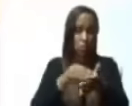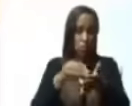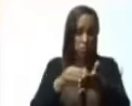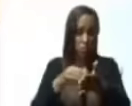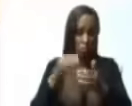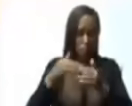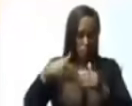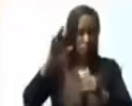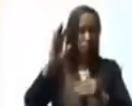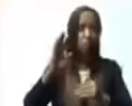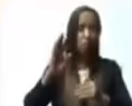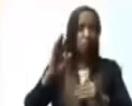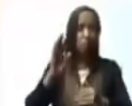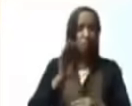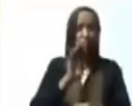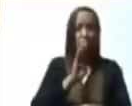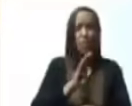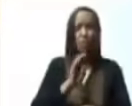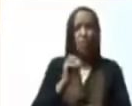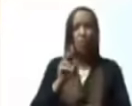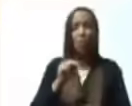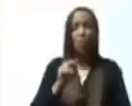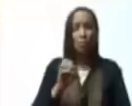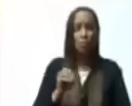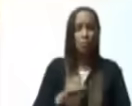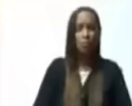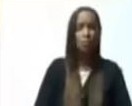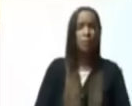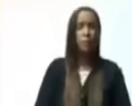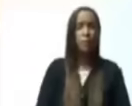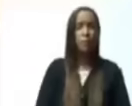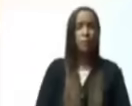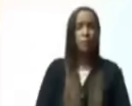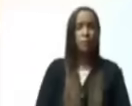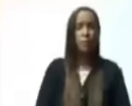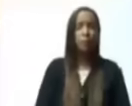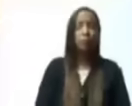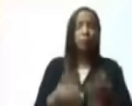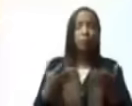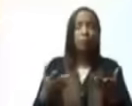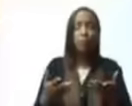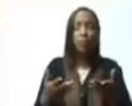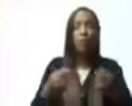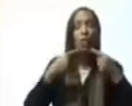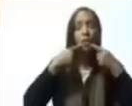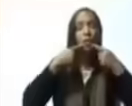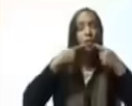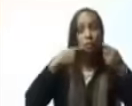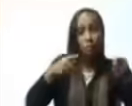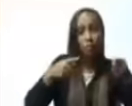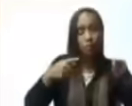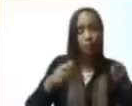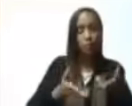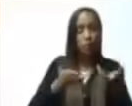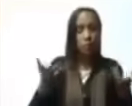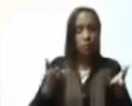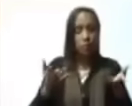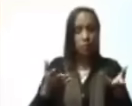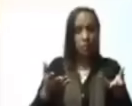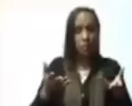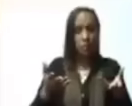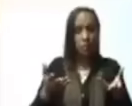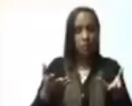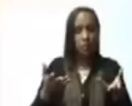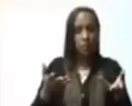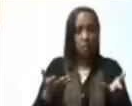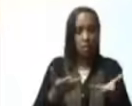bonos se ha anunciado que la economía nuestra iba a crecer en cuatro los datos que se manejan hoy es